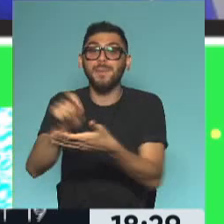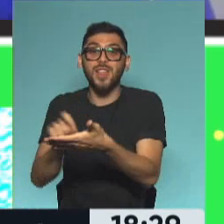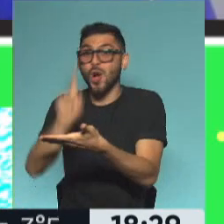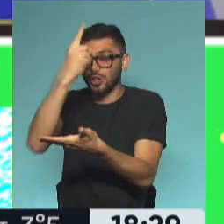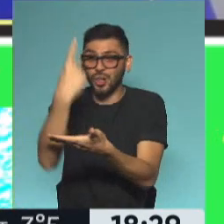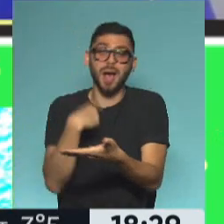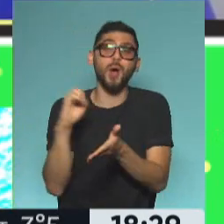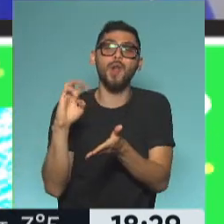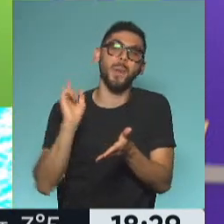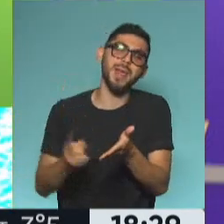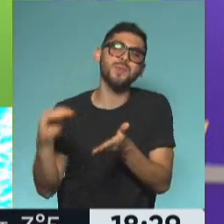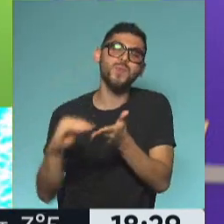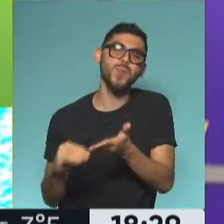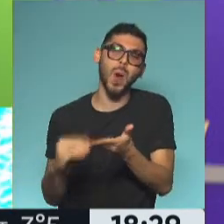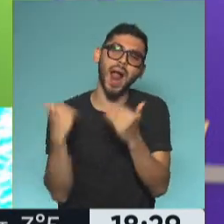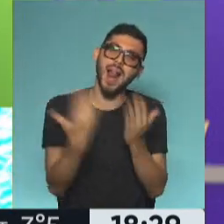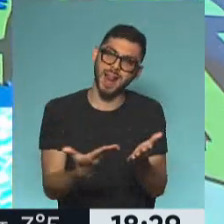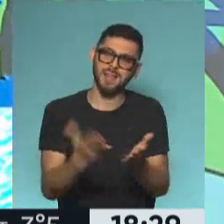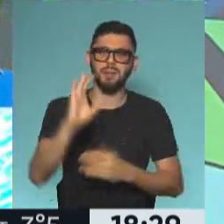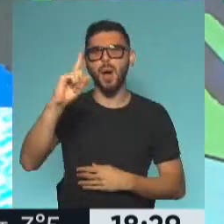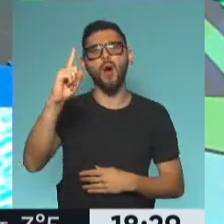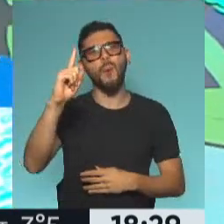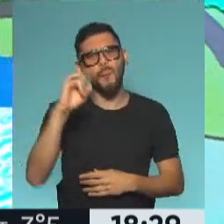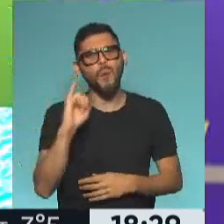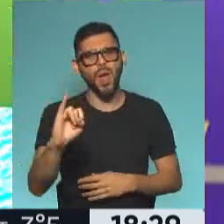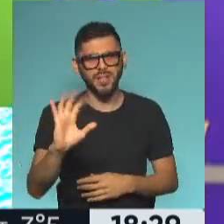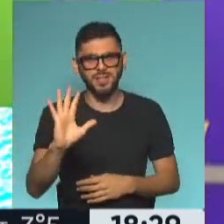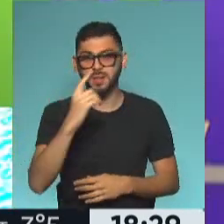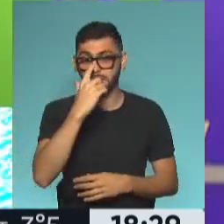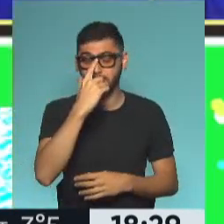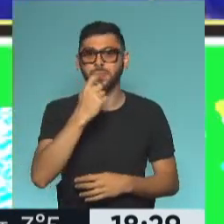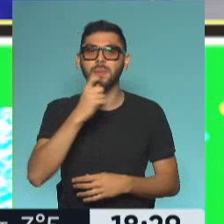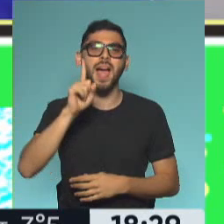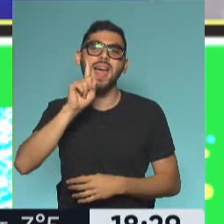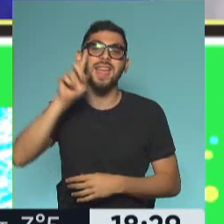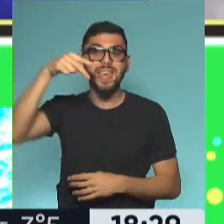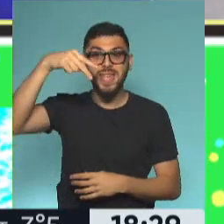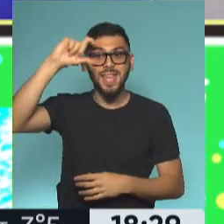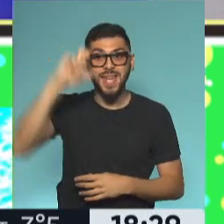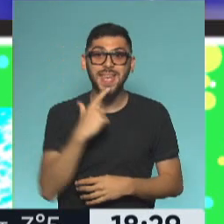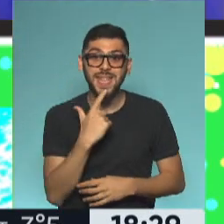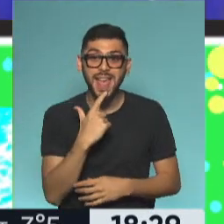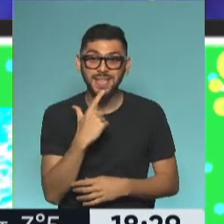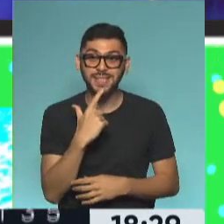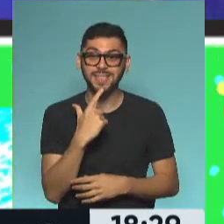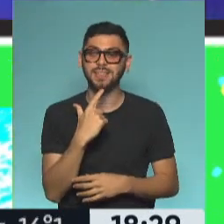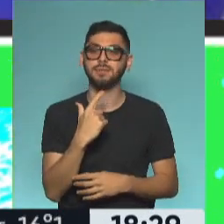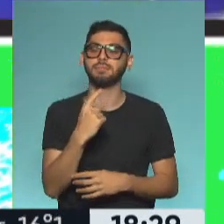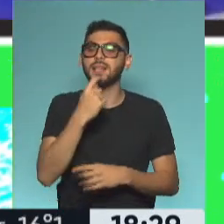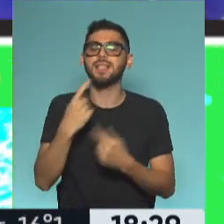Ay, claro, eso es lo que me hace. Bueno, tengo algo que decir. Si Inés se lo hubiese